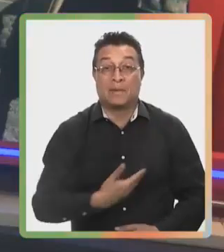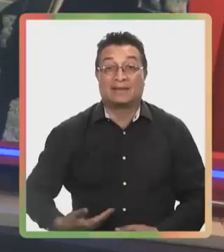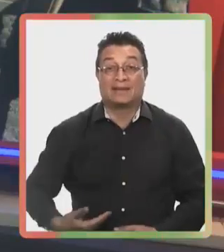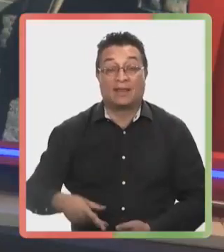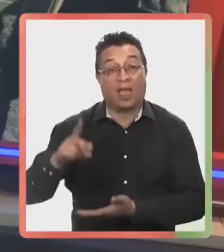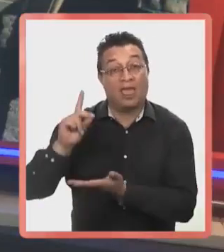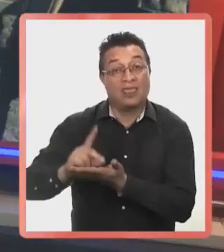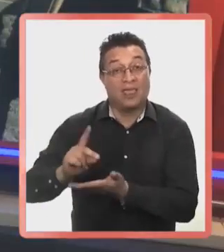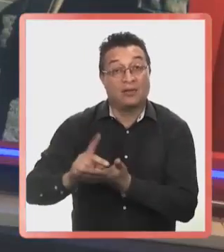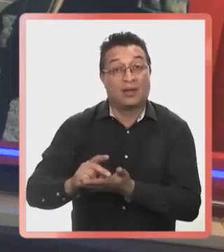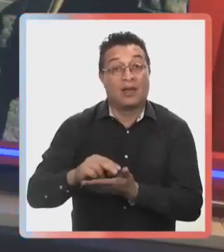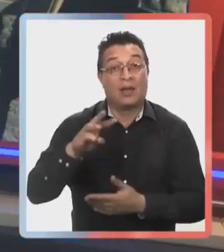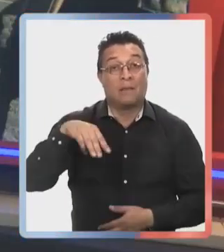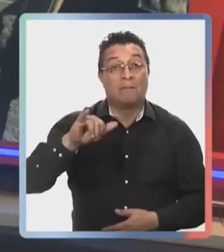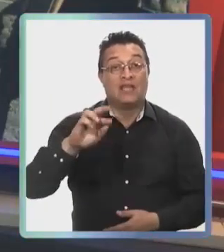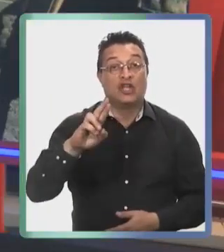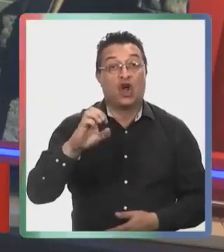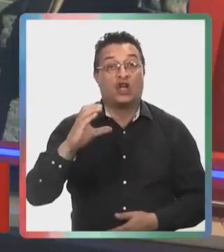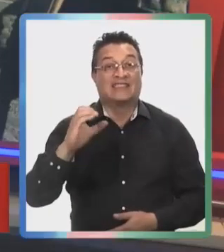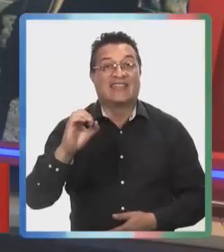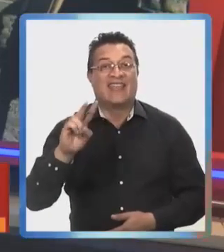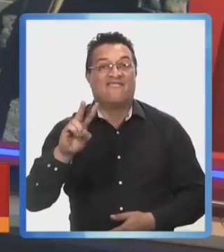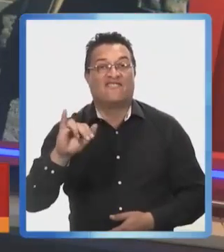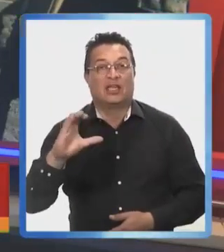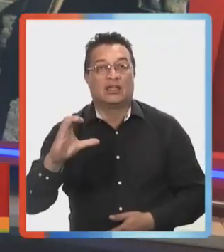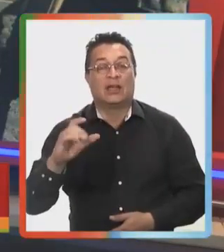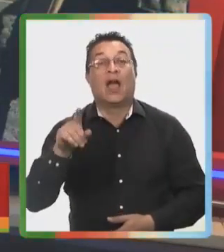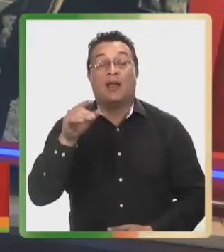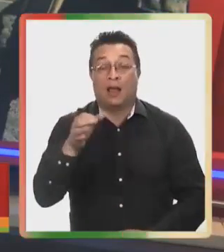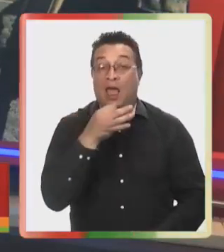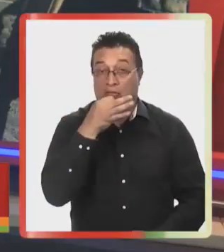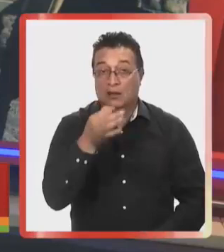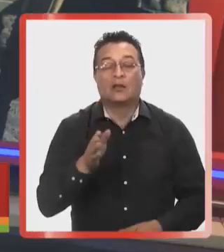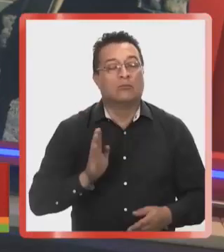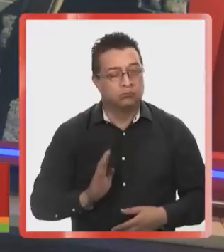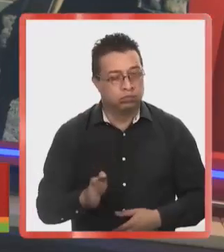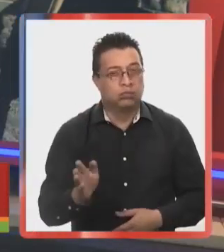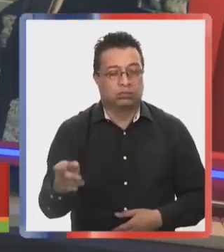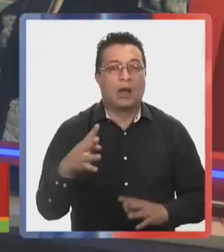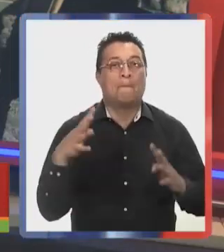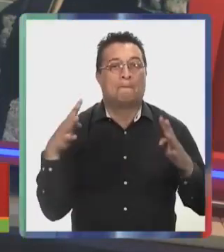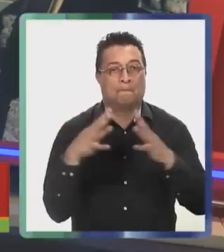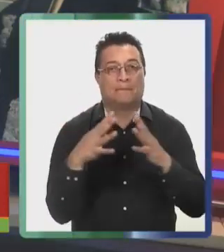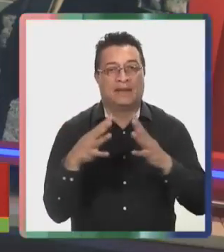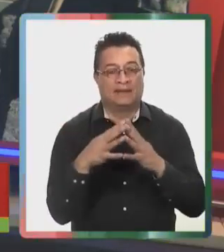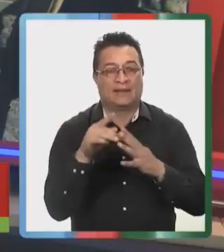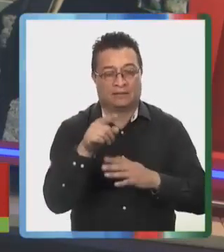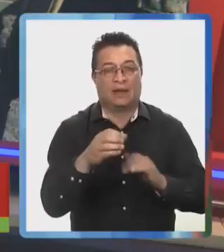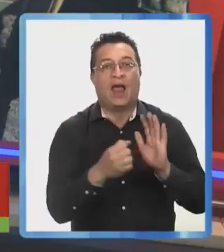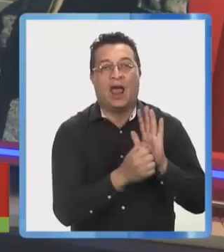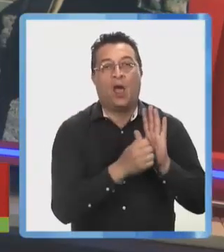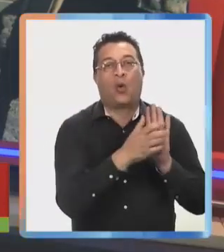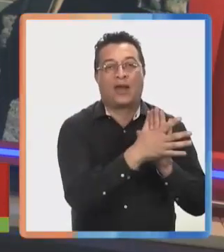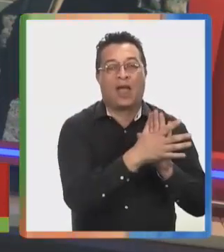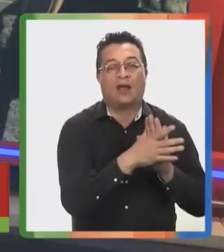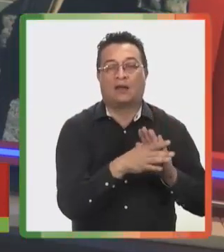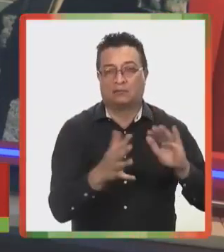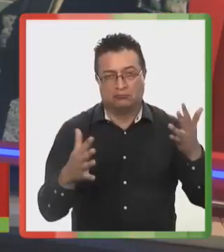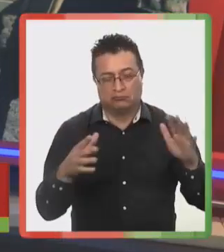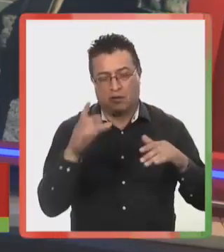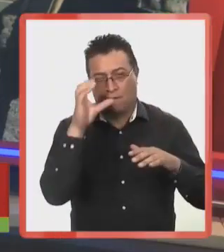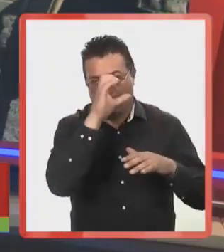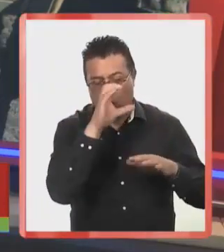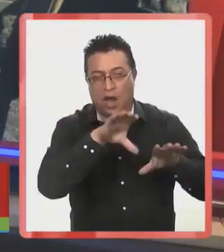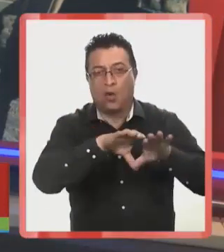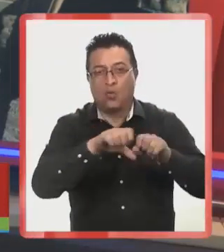El presidente de la Cámara de Diputados, Vlado Mirosevic, dijo que es partidario de seguir manteniendo el despliegue militar en la Araucanía y en